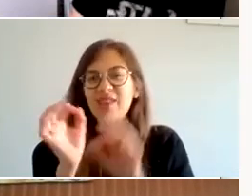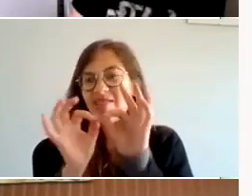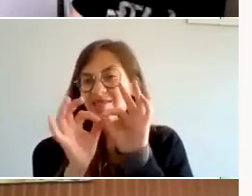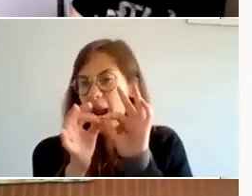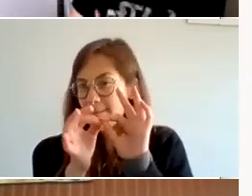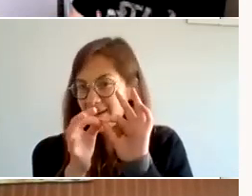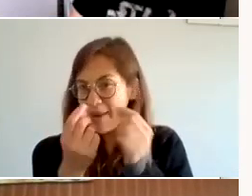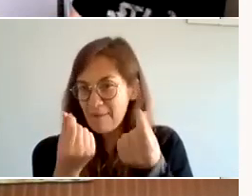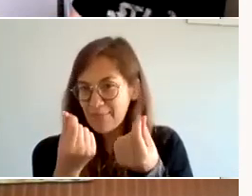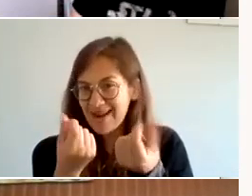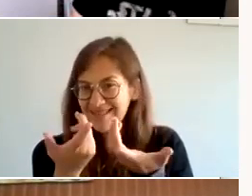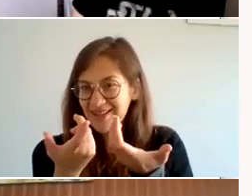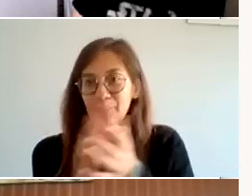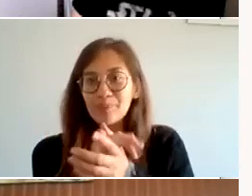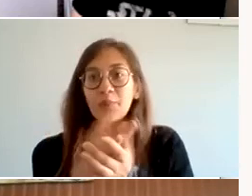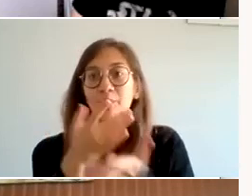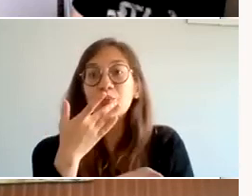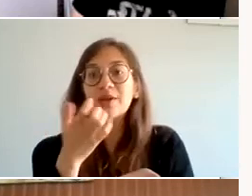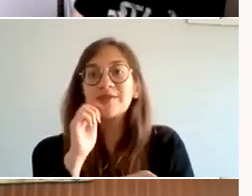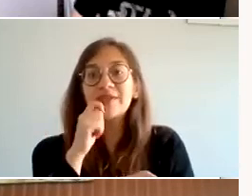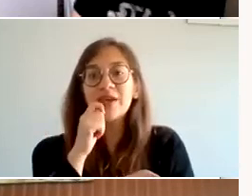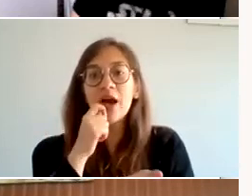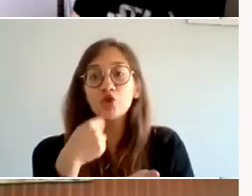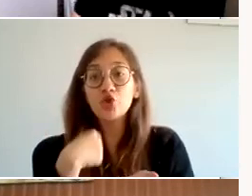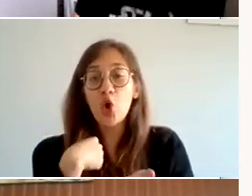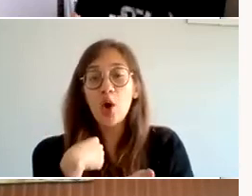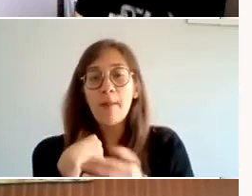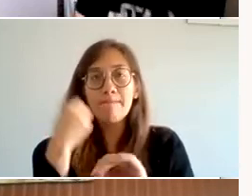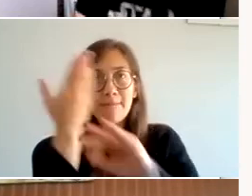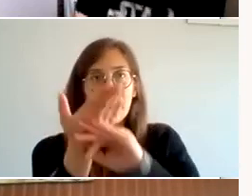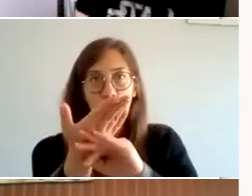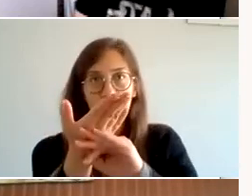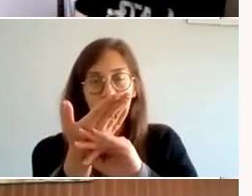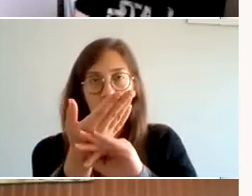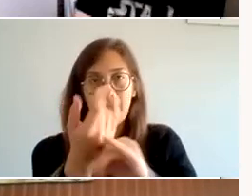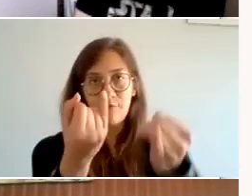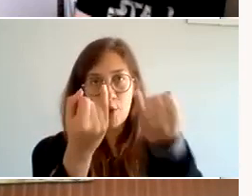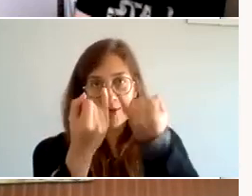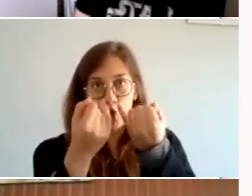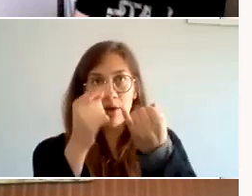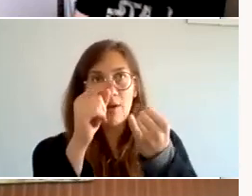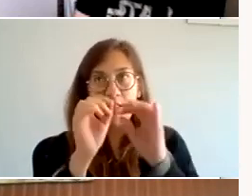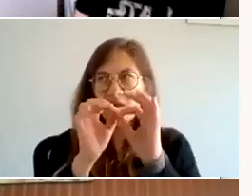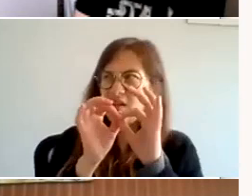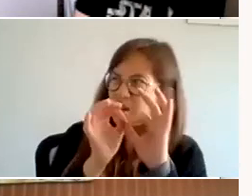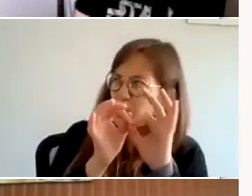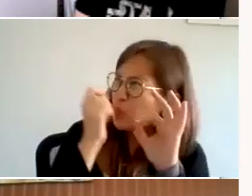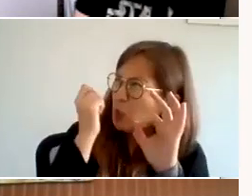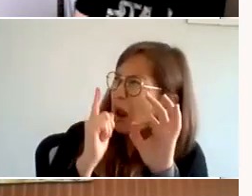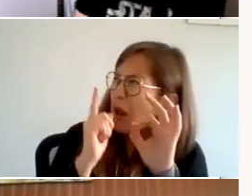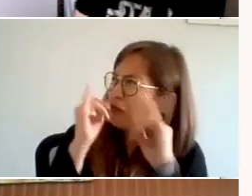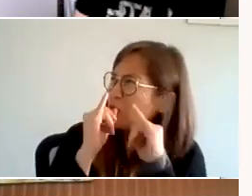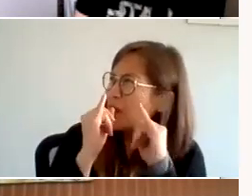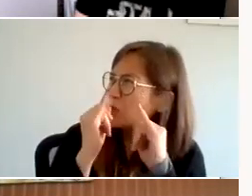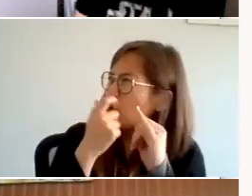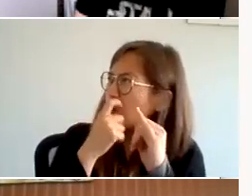sea, el navegador es capaz de interpretarlo para que nosotros lo podamos visualizar. Aquí en Chrome, de hecho, es muy, muy fácil poder ver